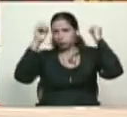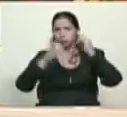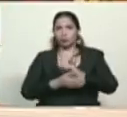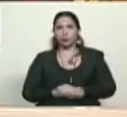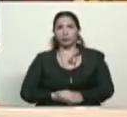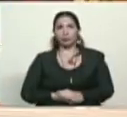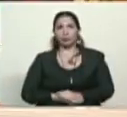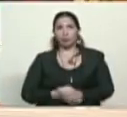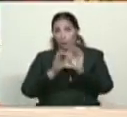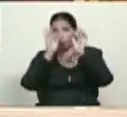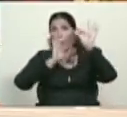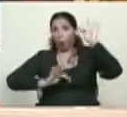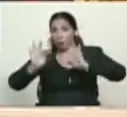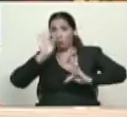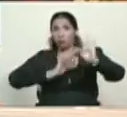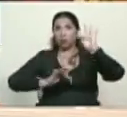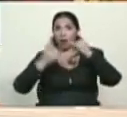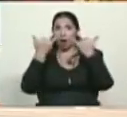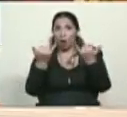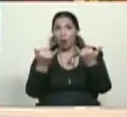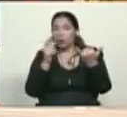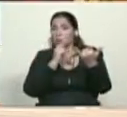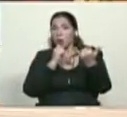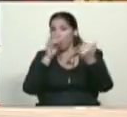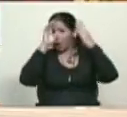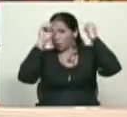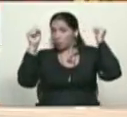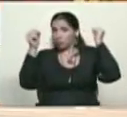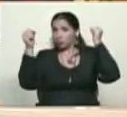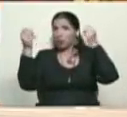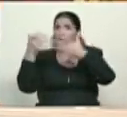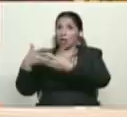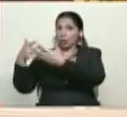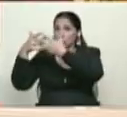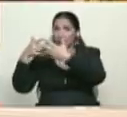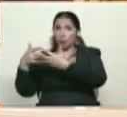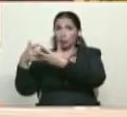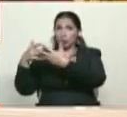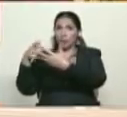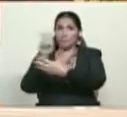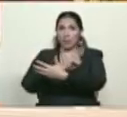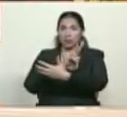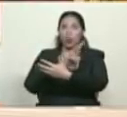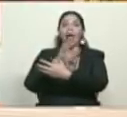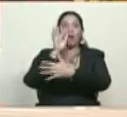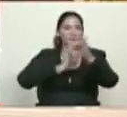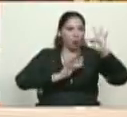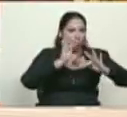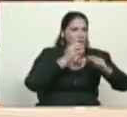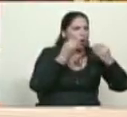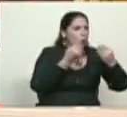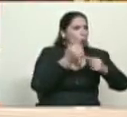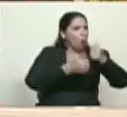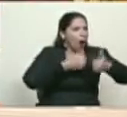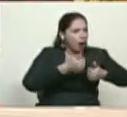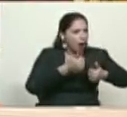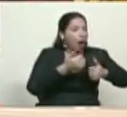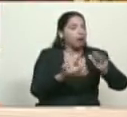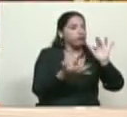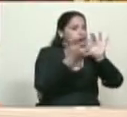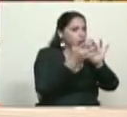eso es una fórmula ahora que no va a haber Embajada de Estados Unidos en Venezuela la fórmula tiene que ser la ONU